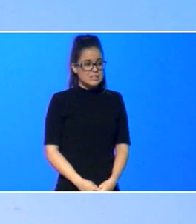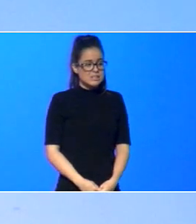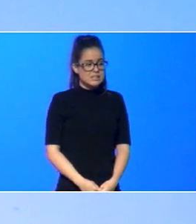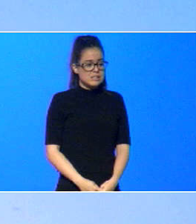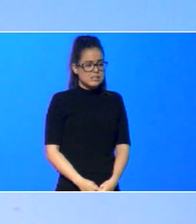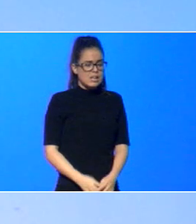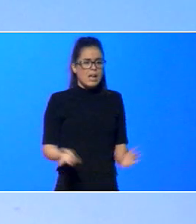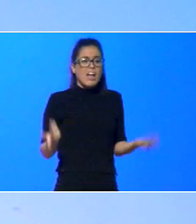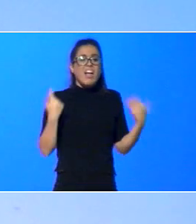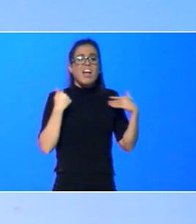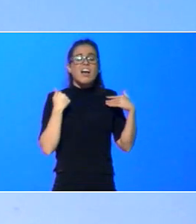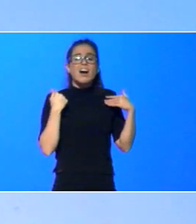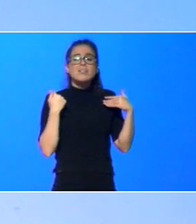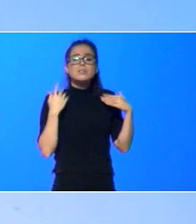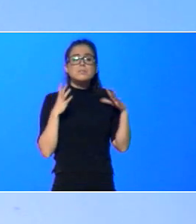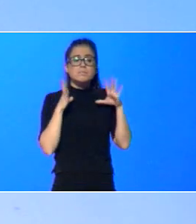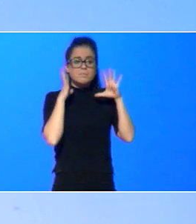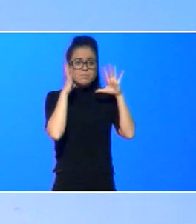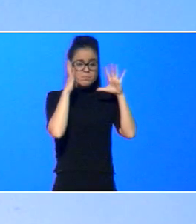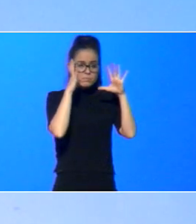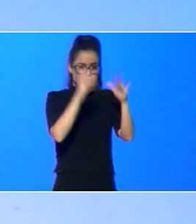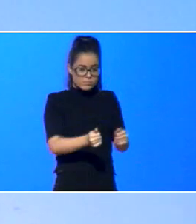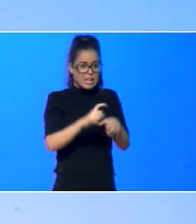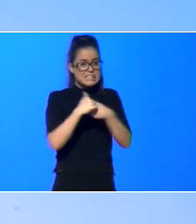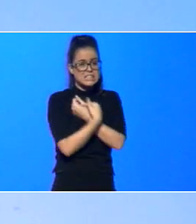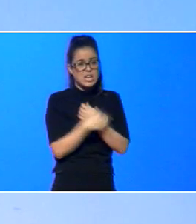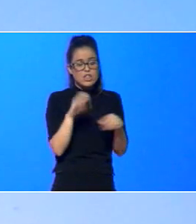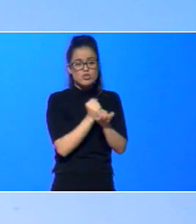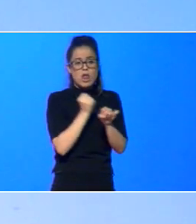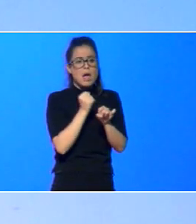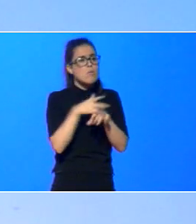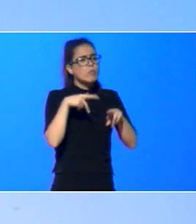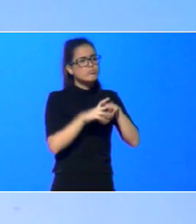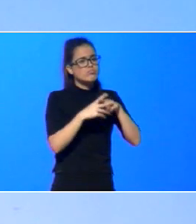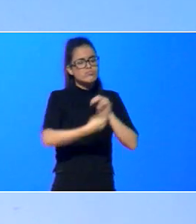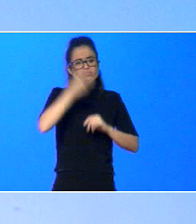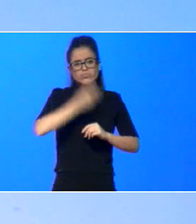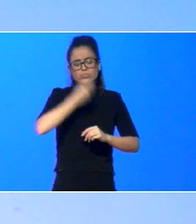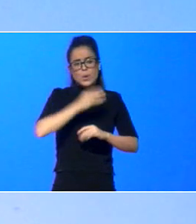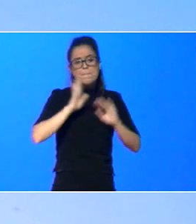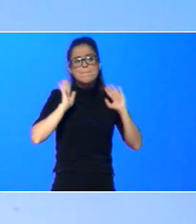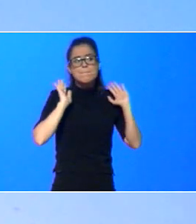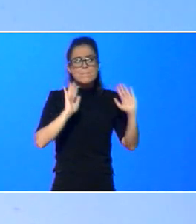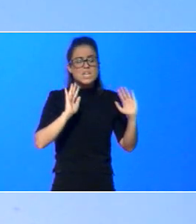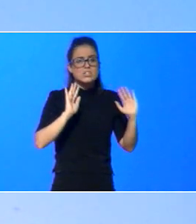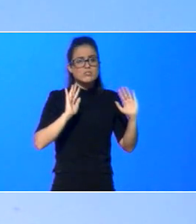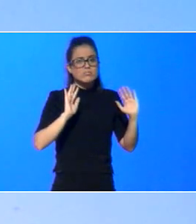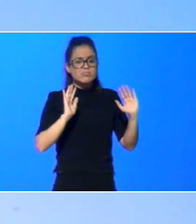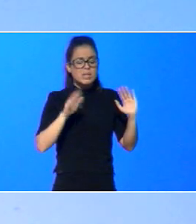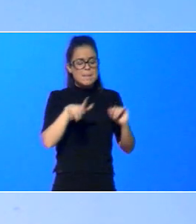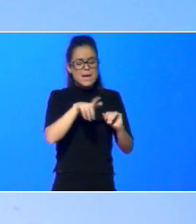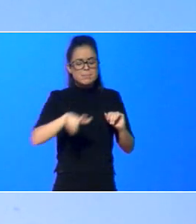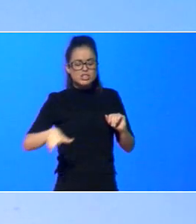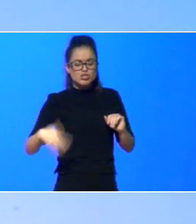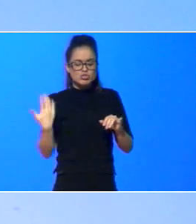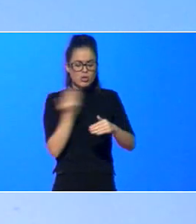inserción laboral es y que es un instrumento muy bueno no pero es un instrumento que de inserción laboral de las personas con discapacidad